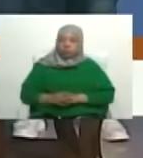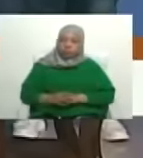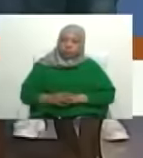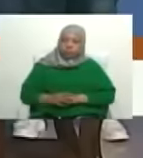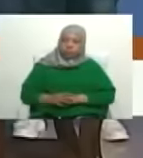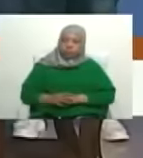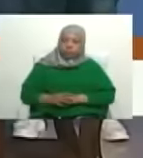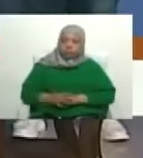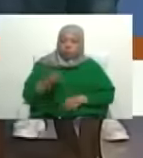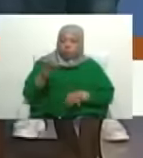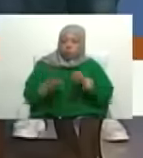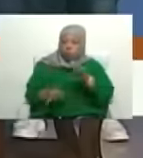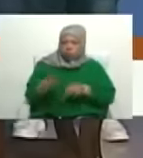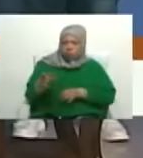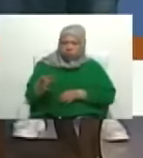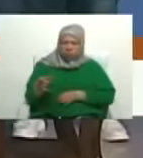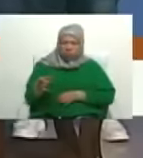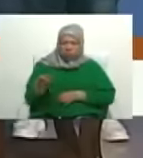es libre y justo.